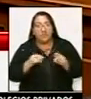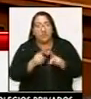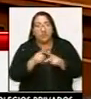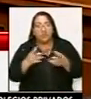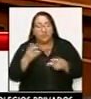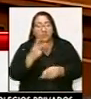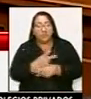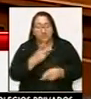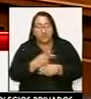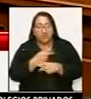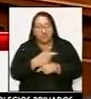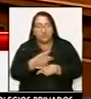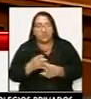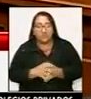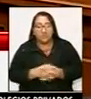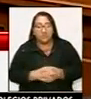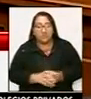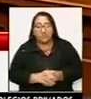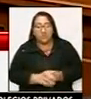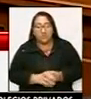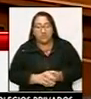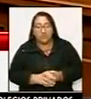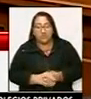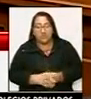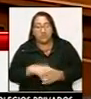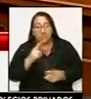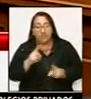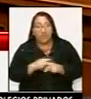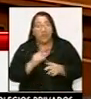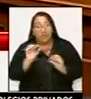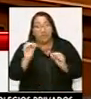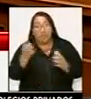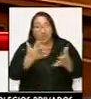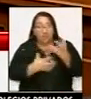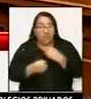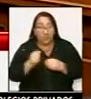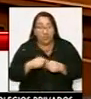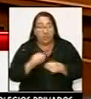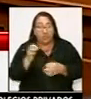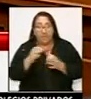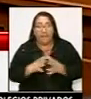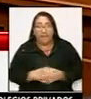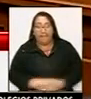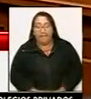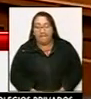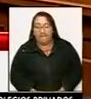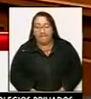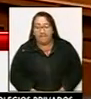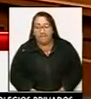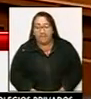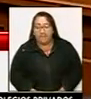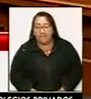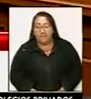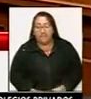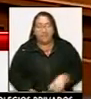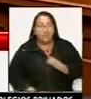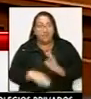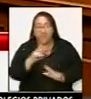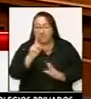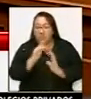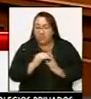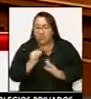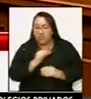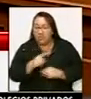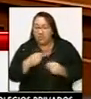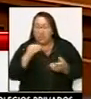de prevención de violencia, estamos siendo tampoco ambiciosos. Es decir, el presupuesto no supera el millón de soles y solo